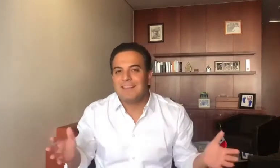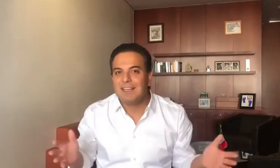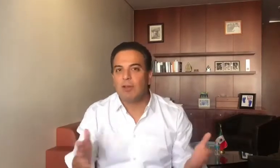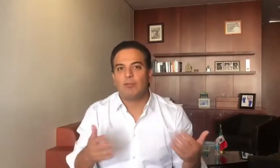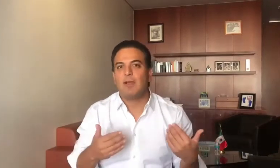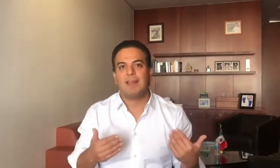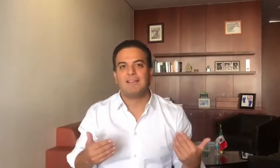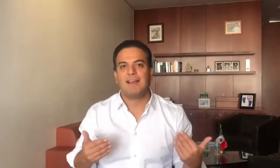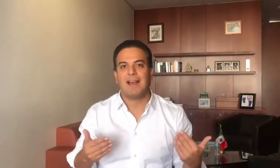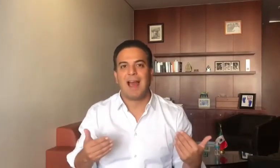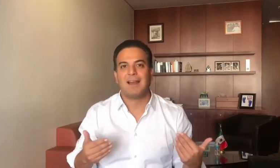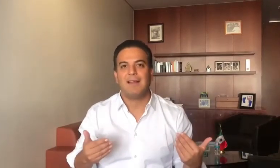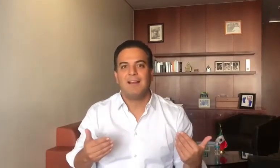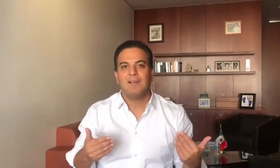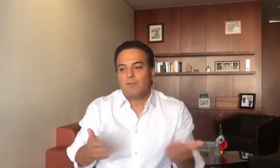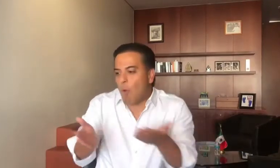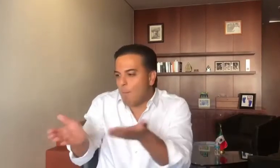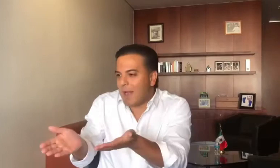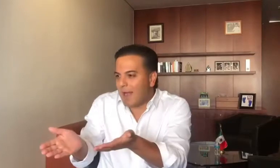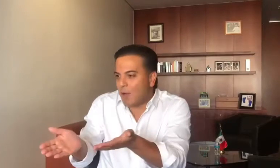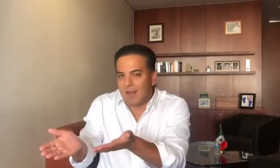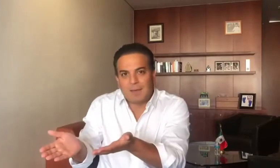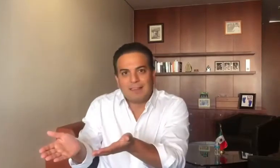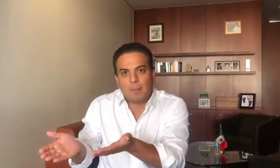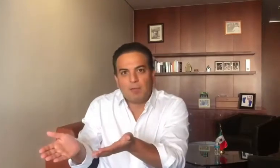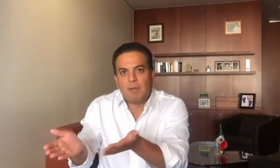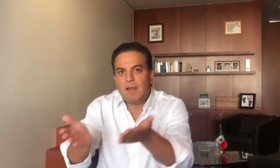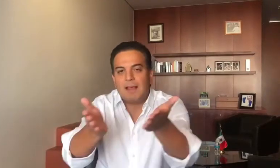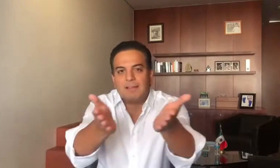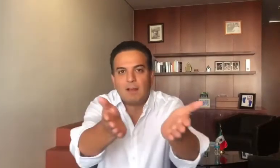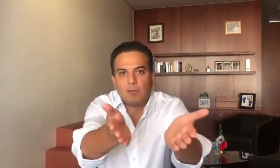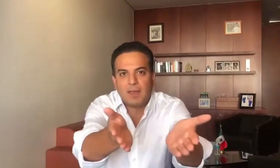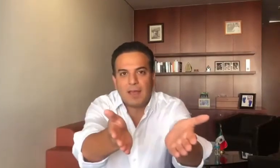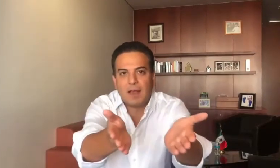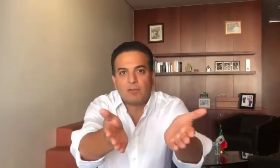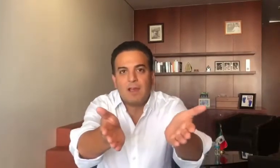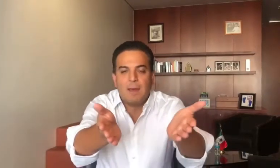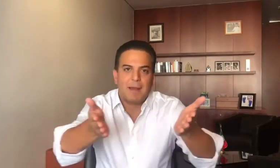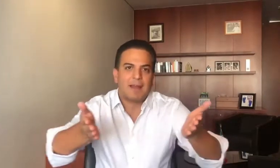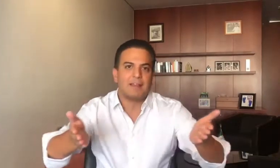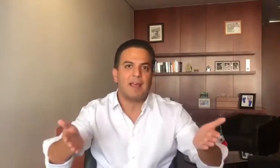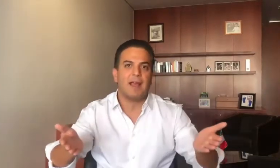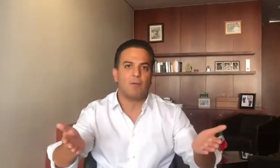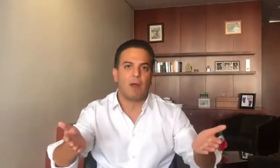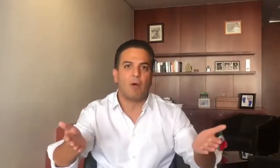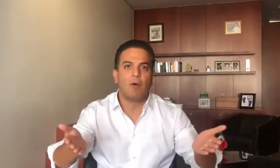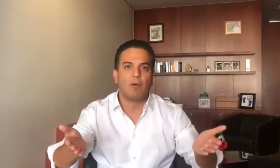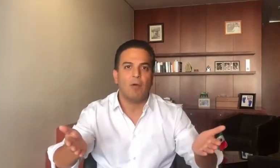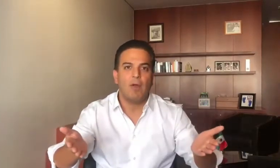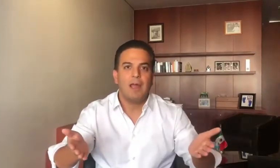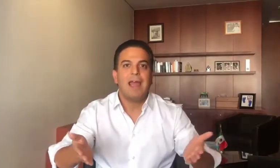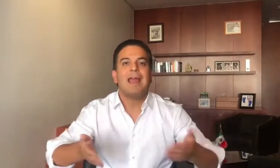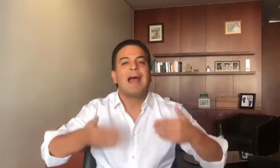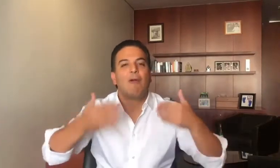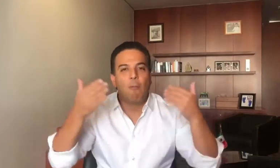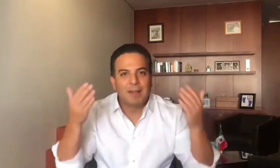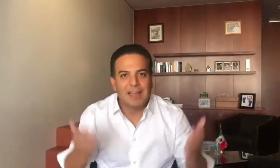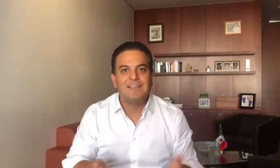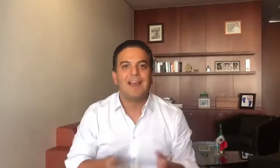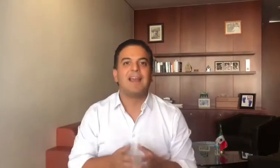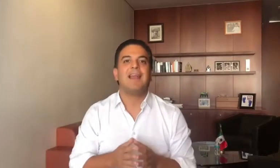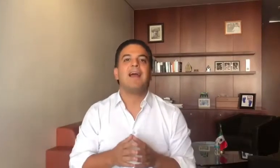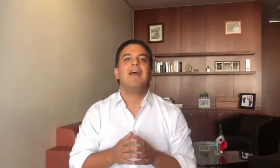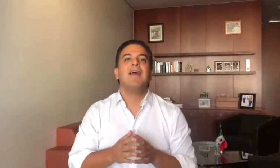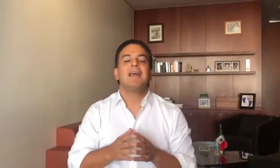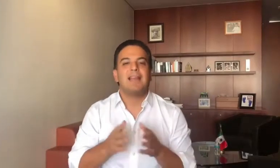no hace sentido que tú la quieras generar. Cómprala lo más barata posible y dásela a los mexicanos para que tengan un ahorro. La